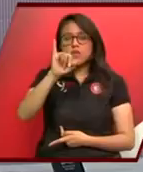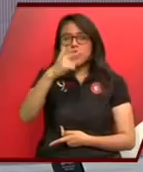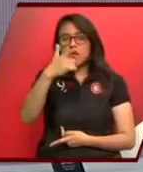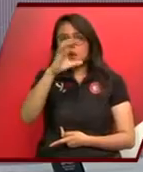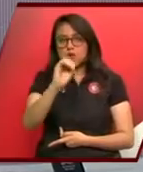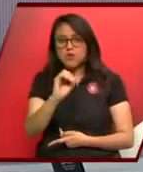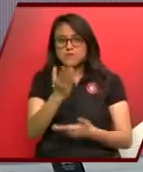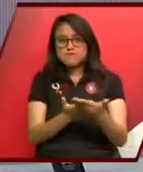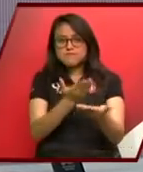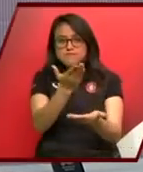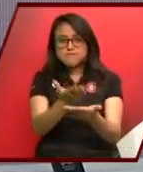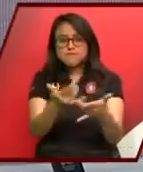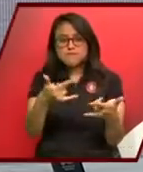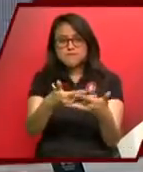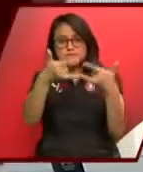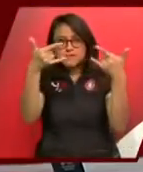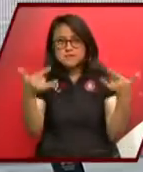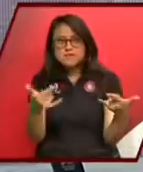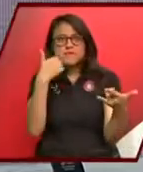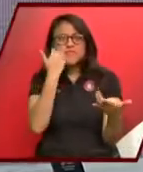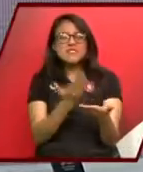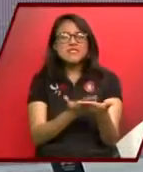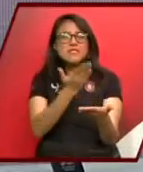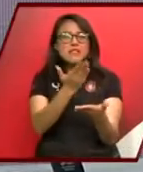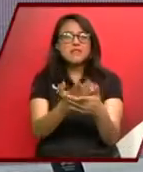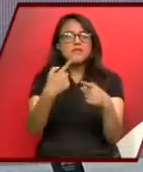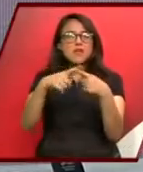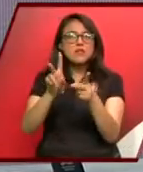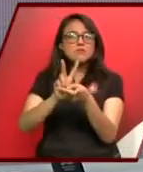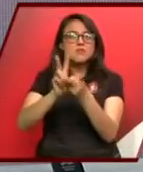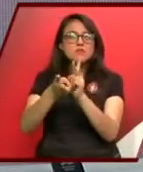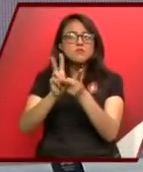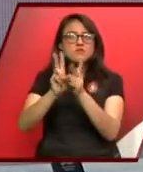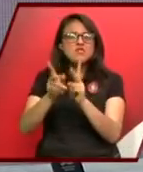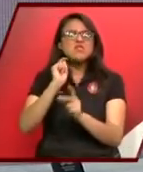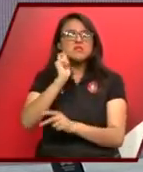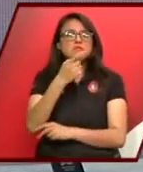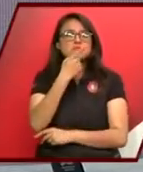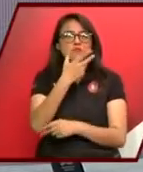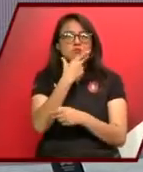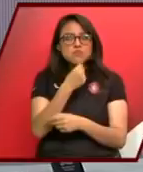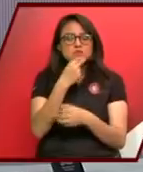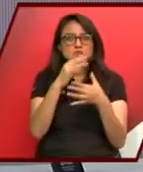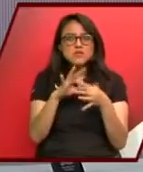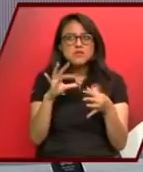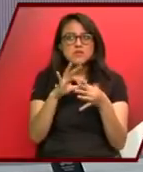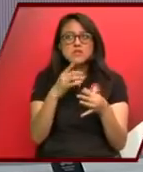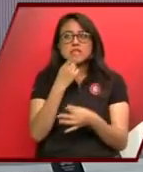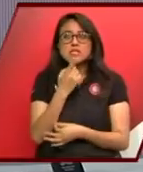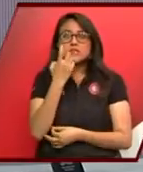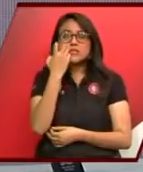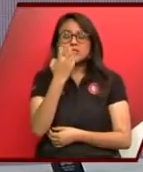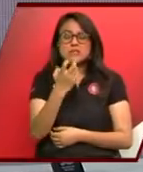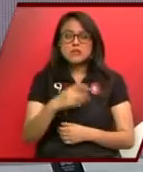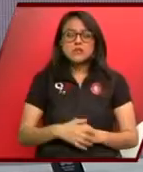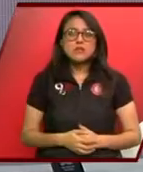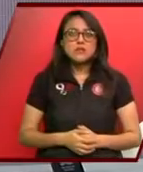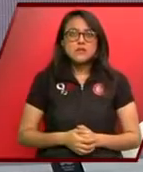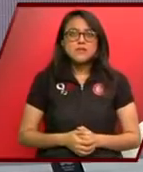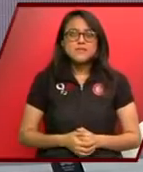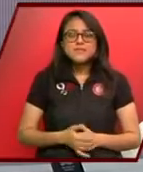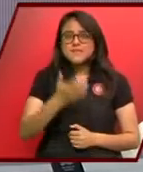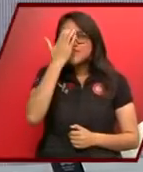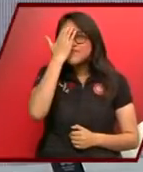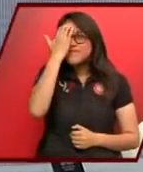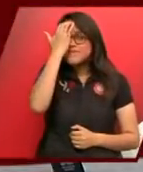historia que nosotros hemos presentado y presentamos a los vecinos como ellos lo comentaban, como ellos nos hicieron